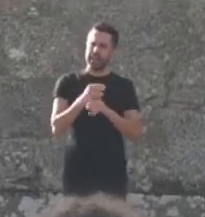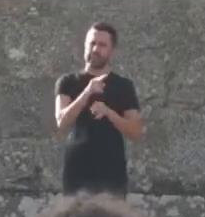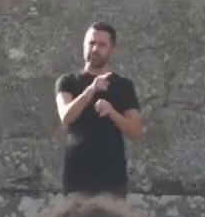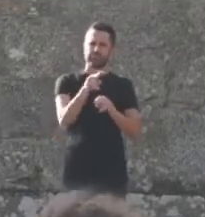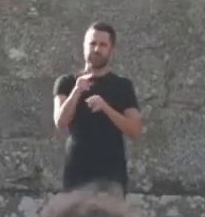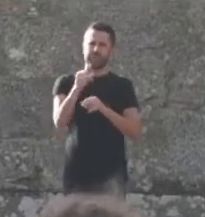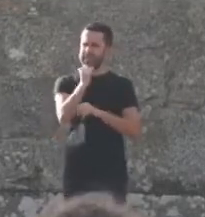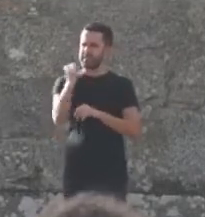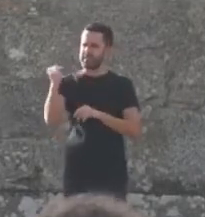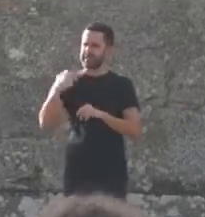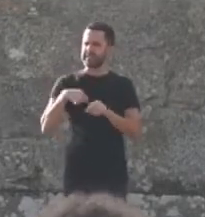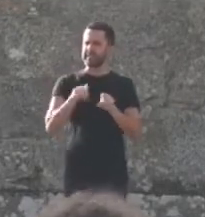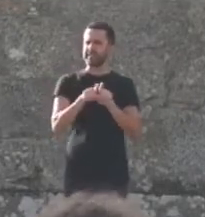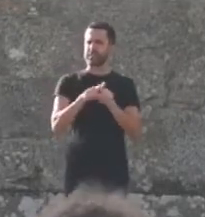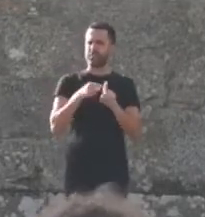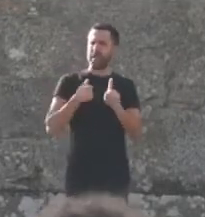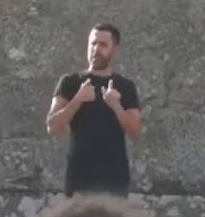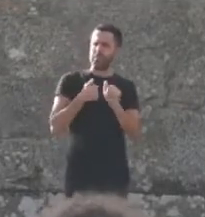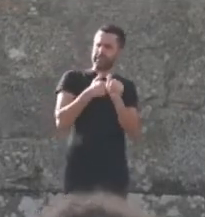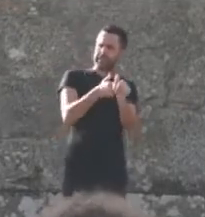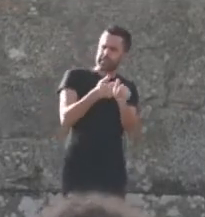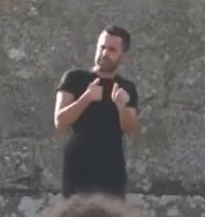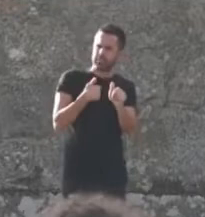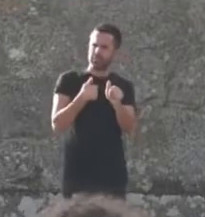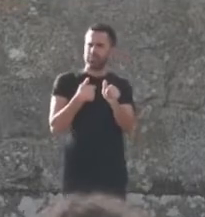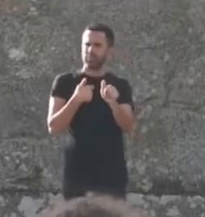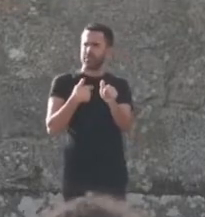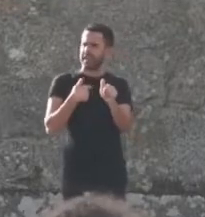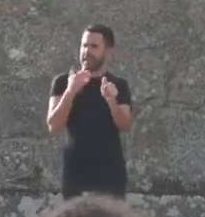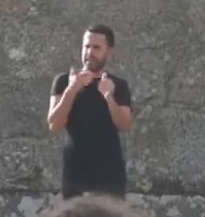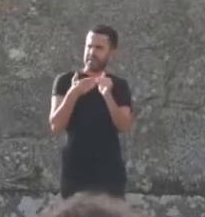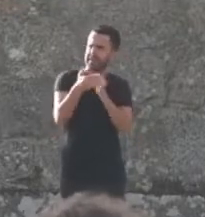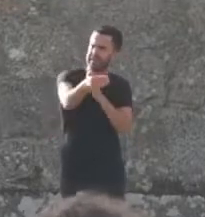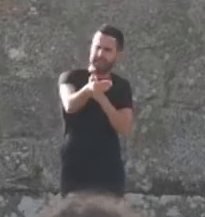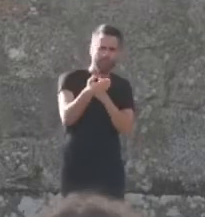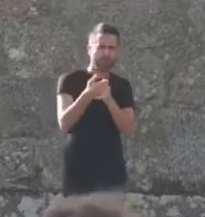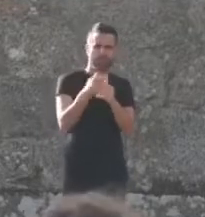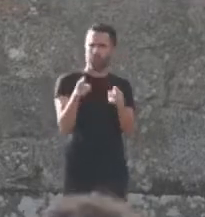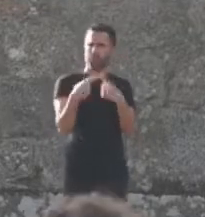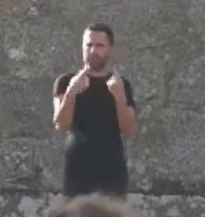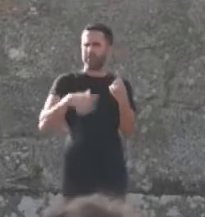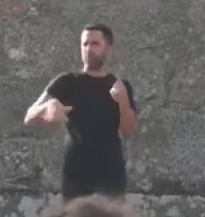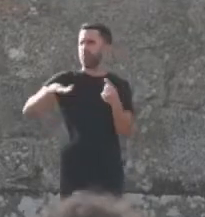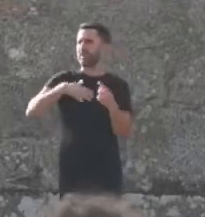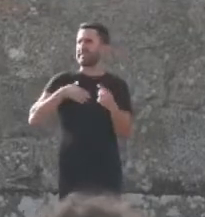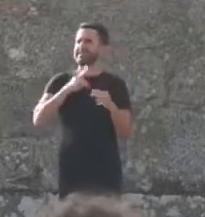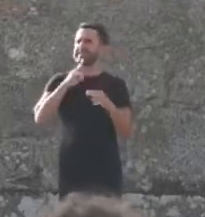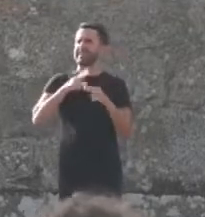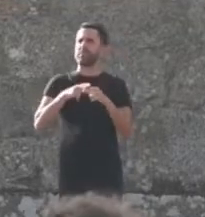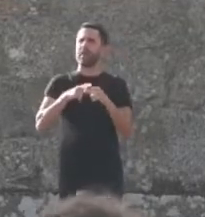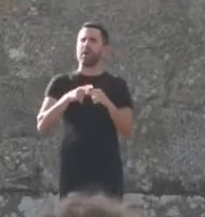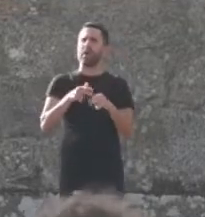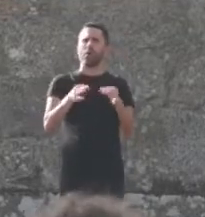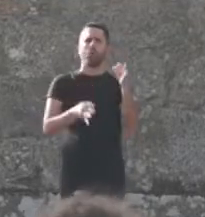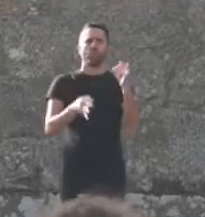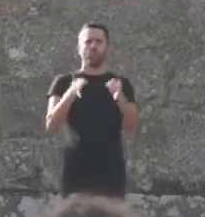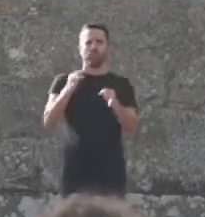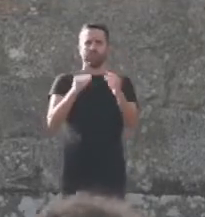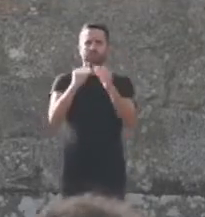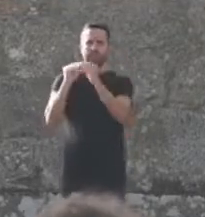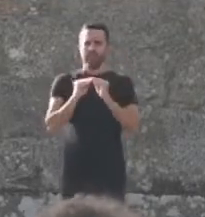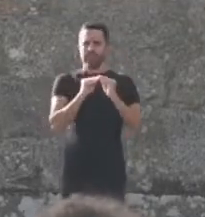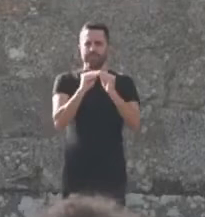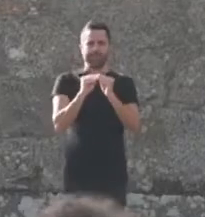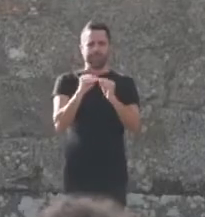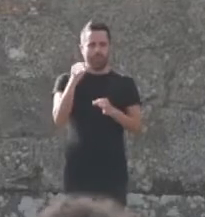e que sexan perseguíveis en todo tempo, en todo lugar. É o que se chama a xustiza universal, por certo. Esta